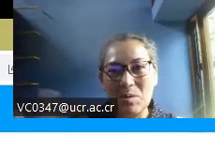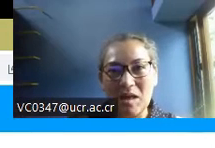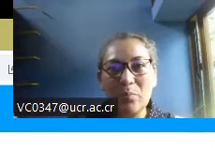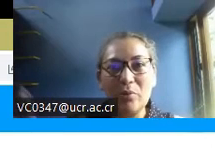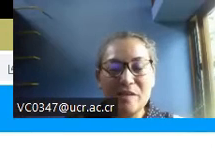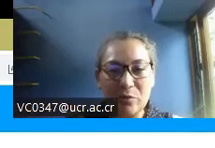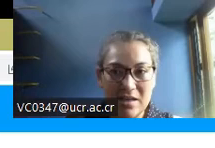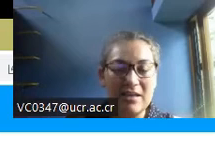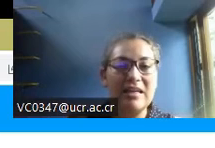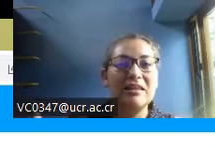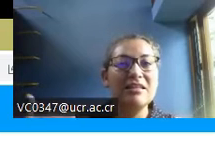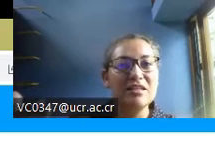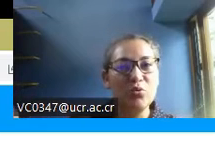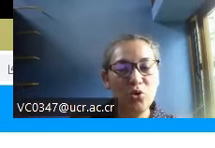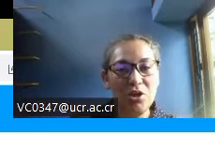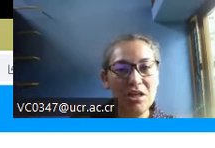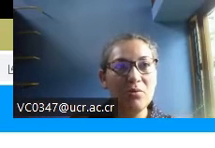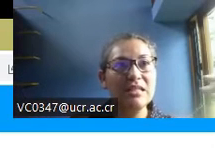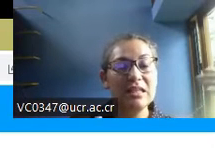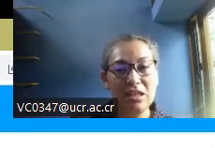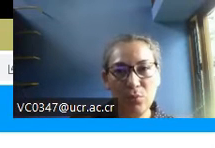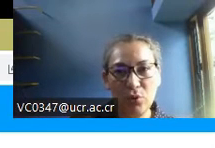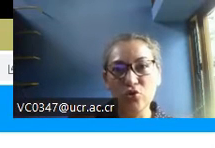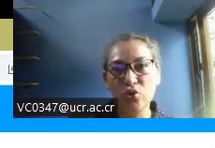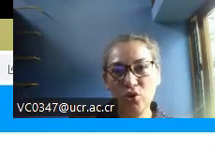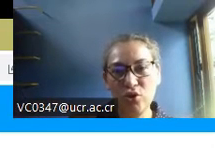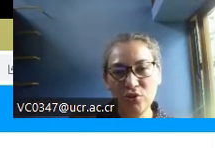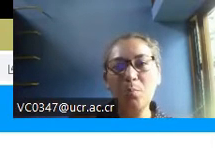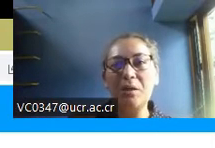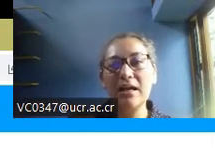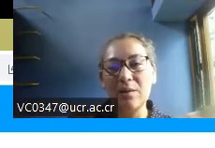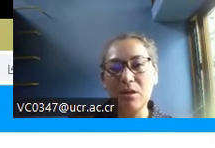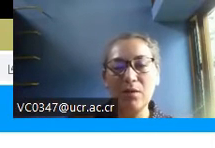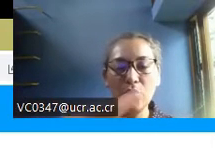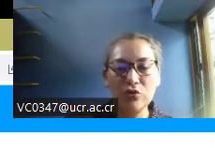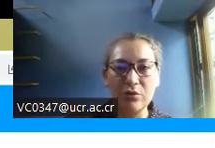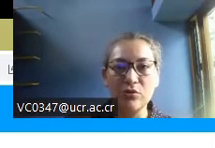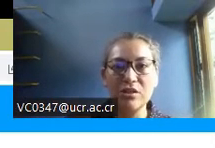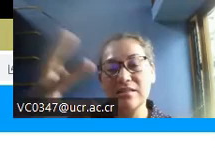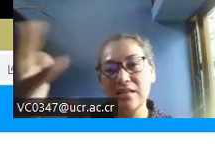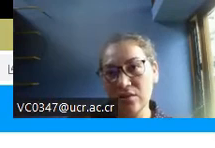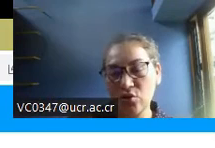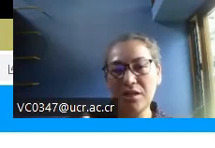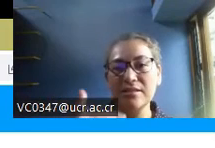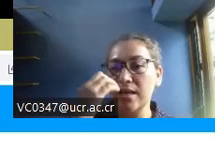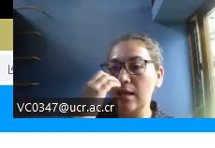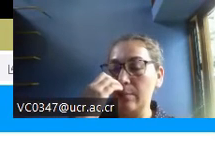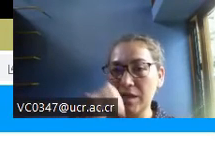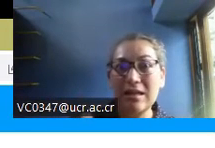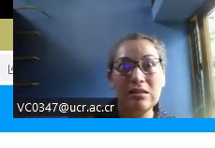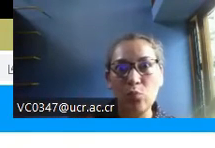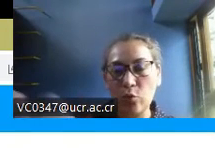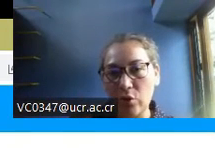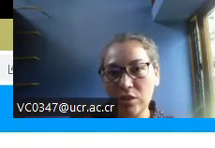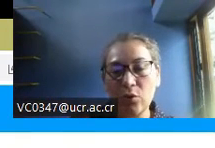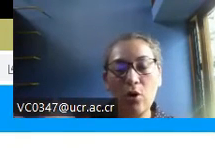a ir a caminar por San José. ¿Qué tan seguro es llevar este equipo costoso, ¿verdad? A caminar por San José a ciertas horas,